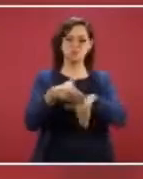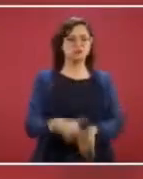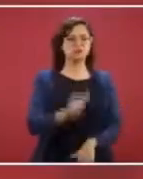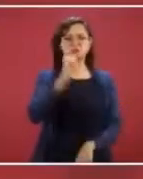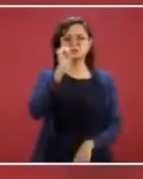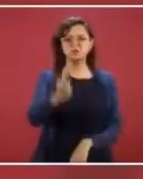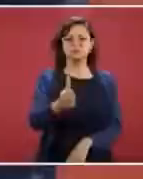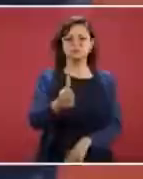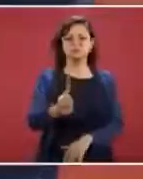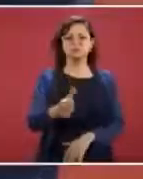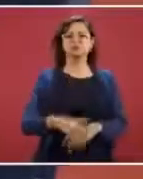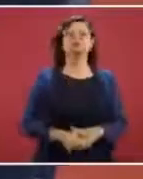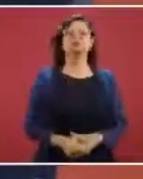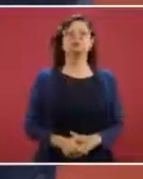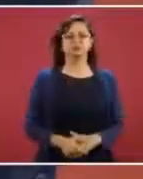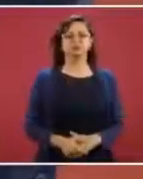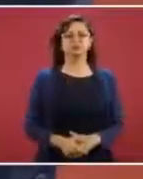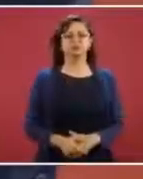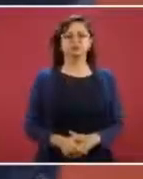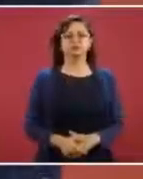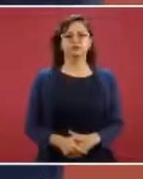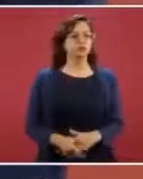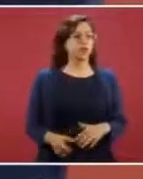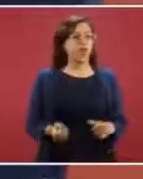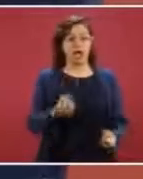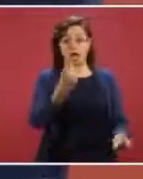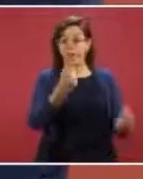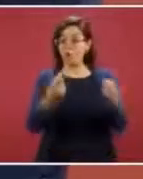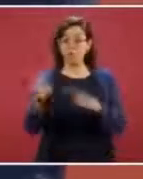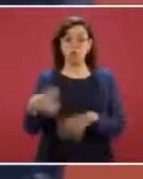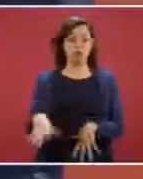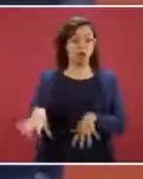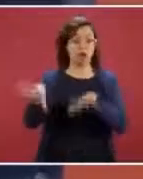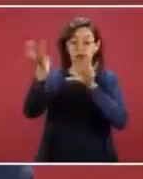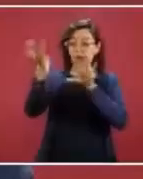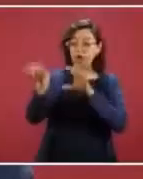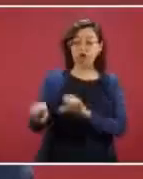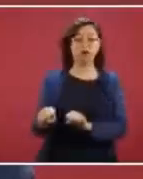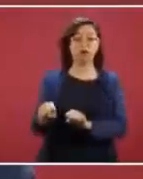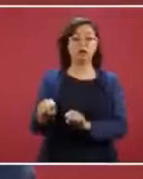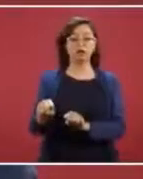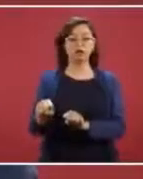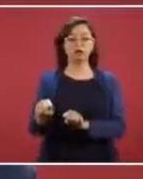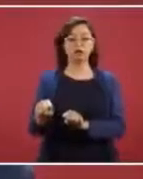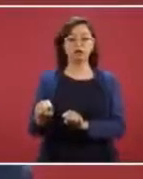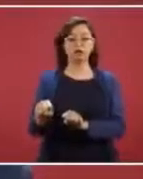y se dice que el que lo detenga